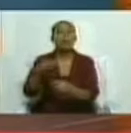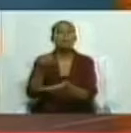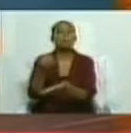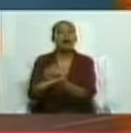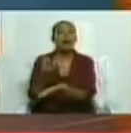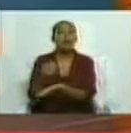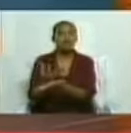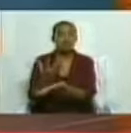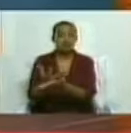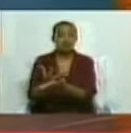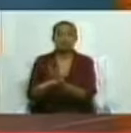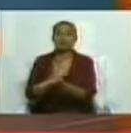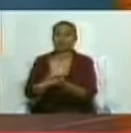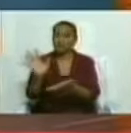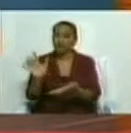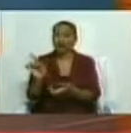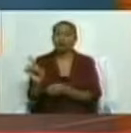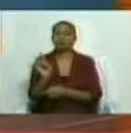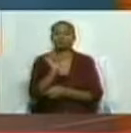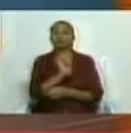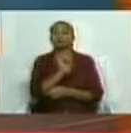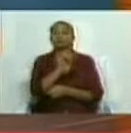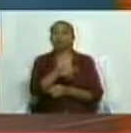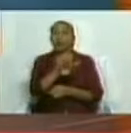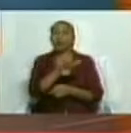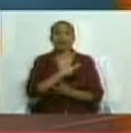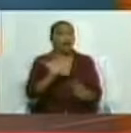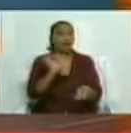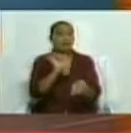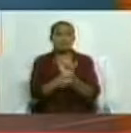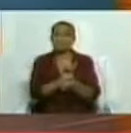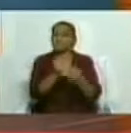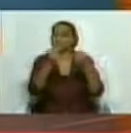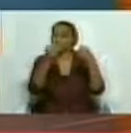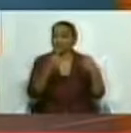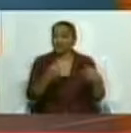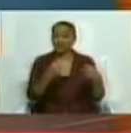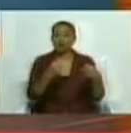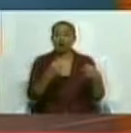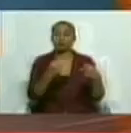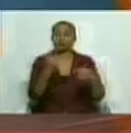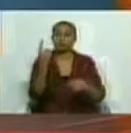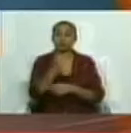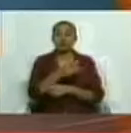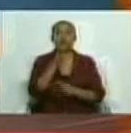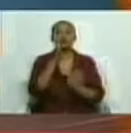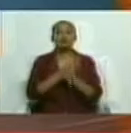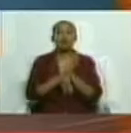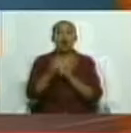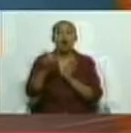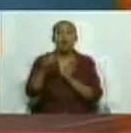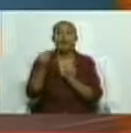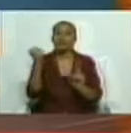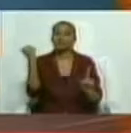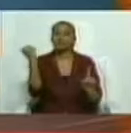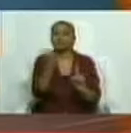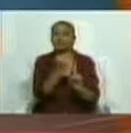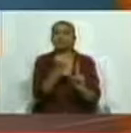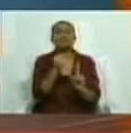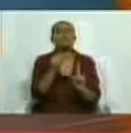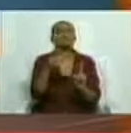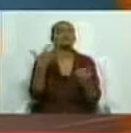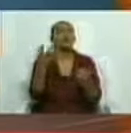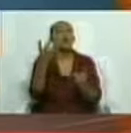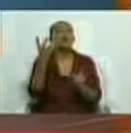presentados y quedaron Prados de libertad tras ser imputados por los delitos de homicidio intencional calificado en grado de tentativa en